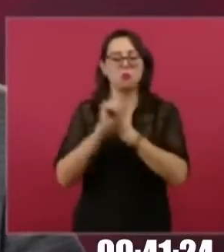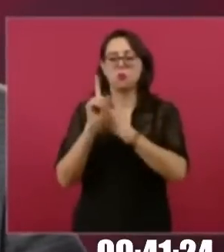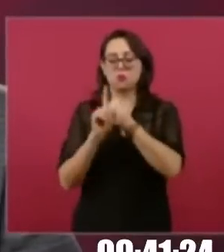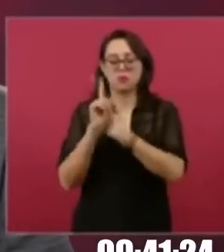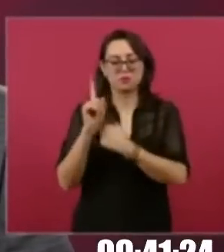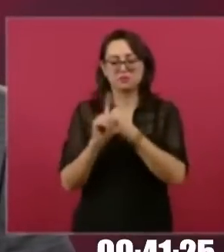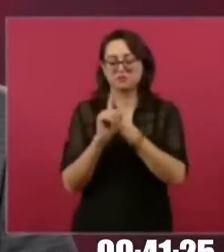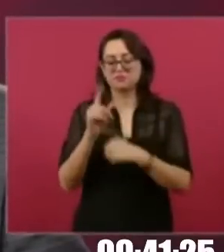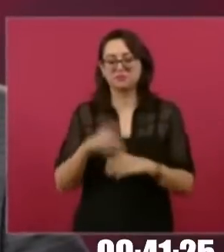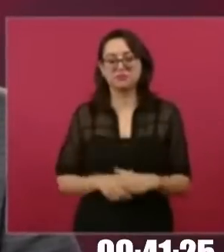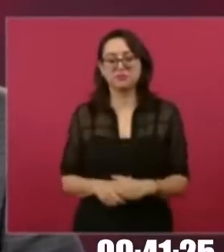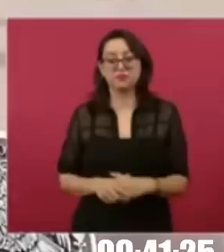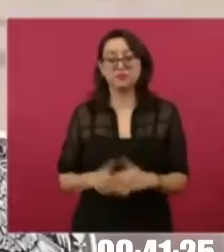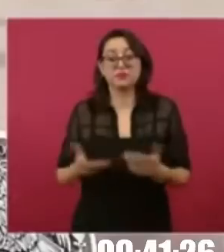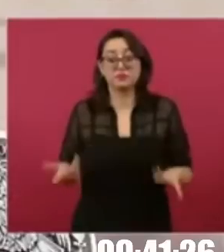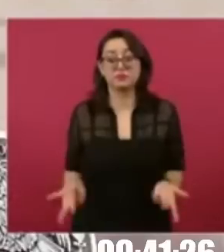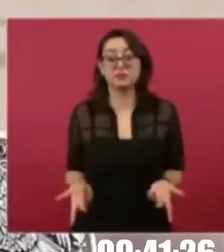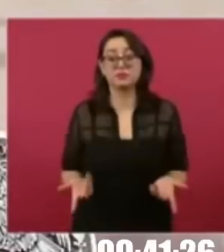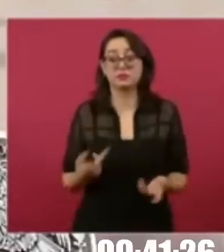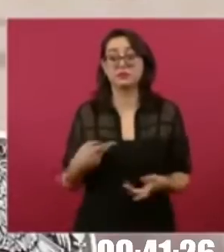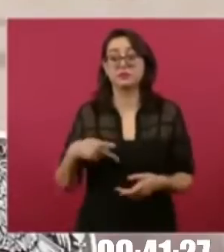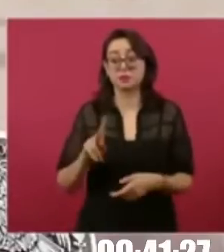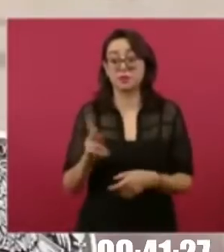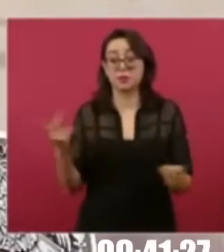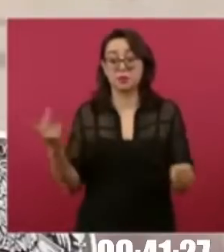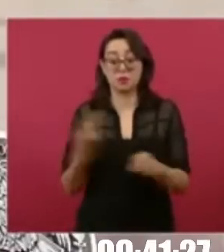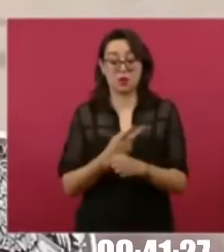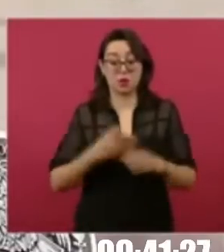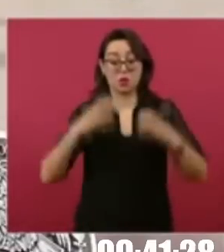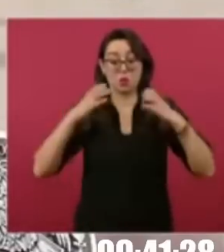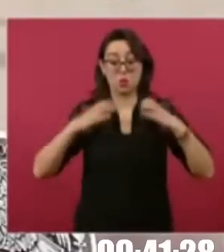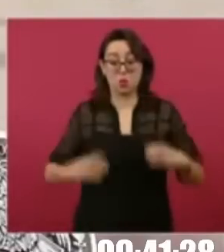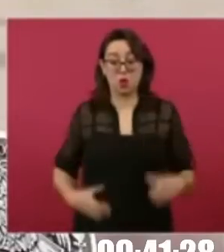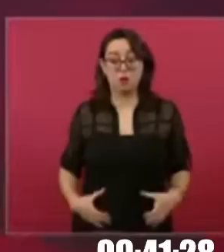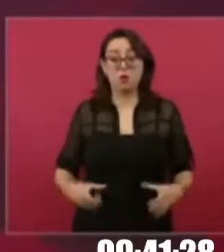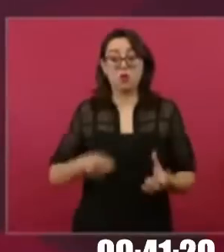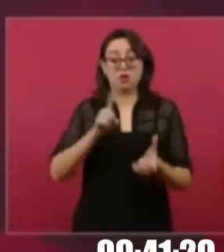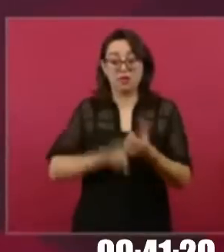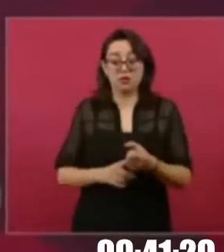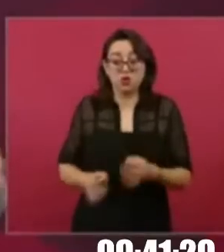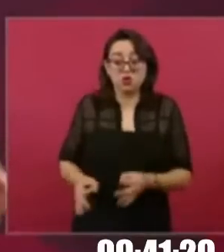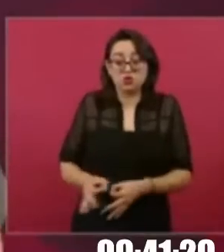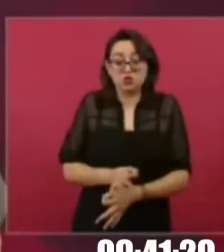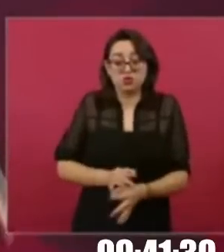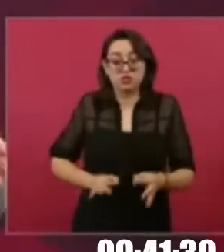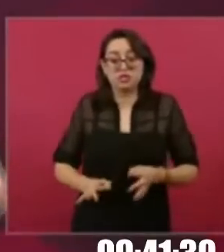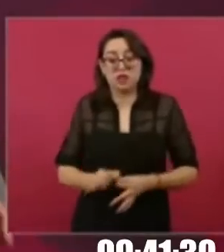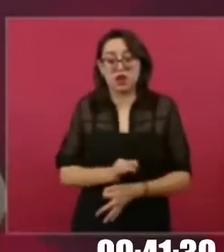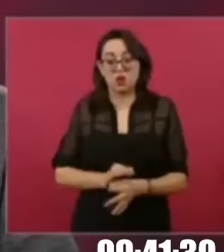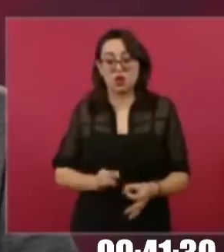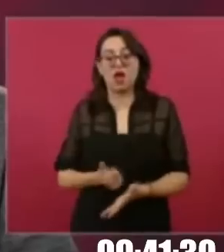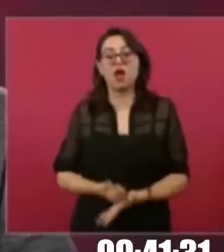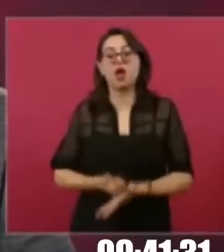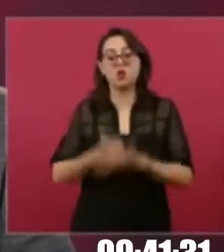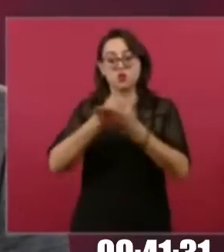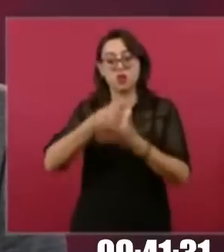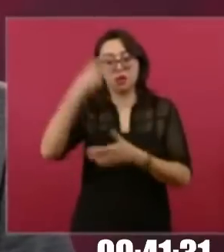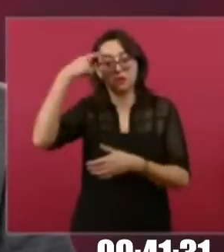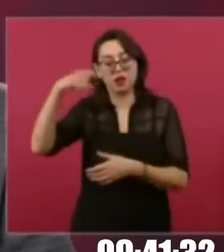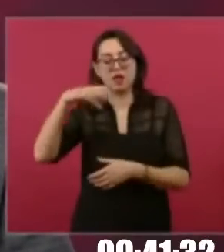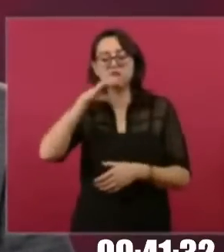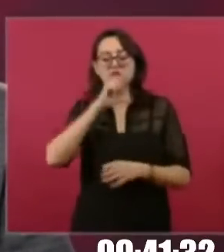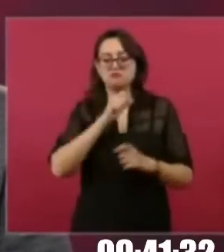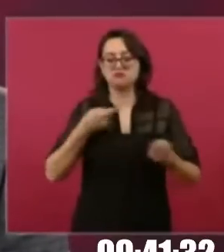dentro de las células que se van acoplando proteínas precisamente para contener regulares situaciones